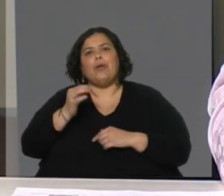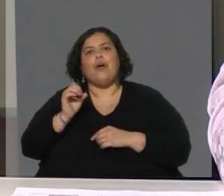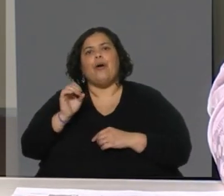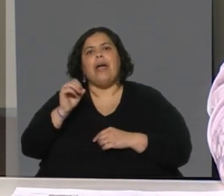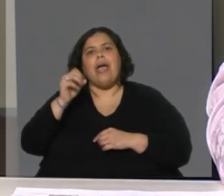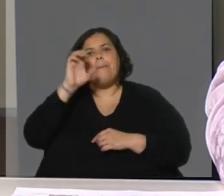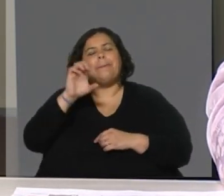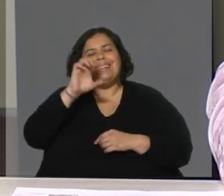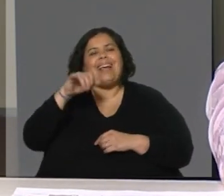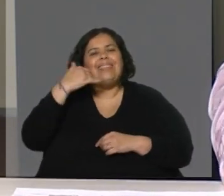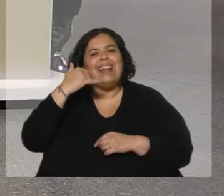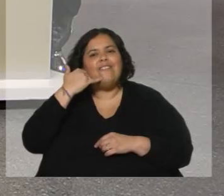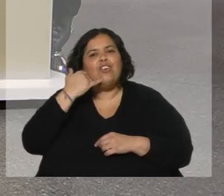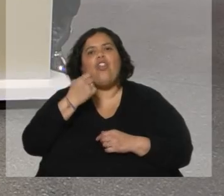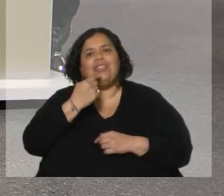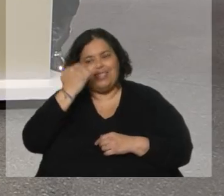de las empresas